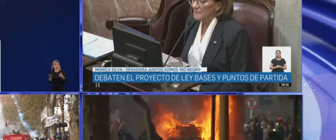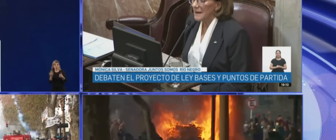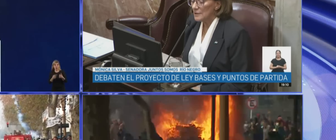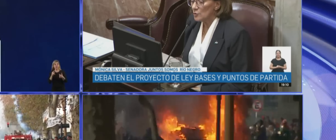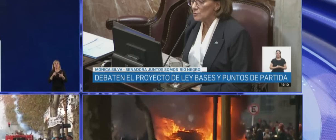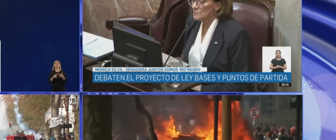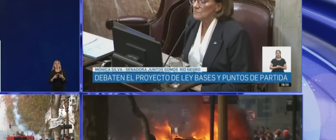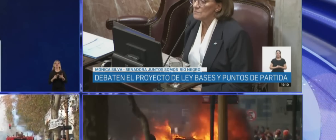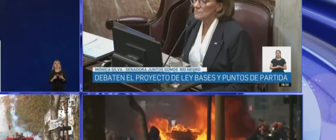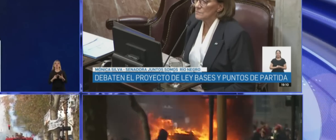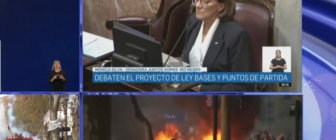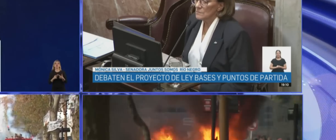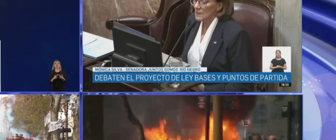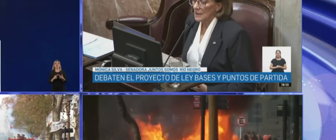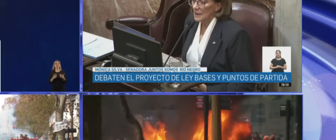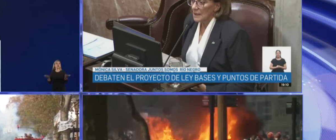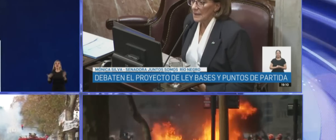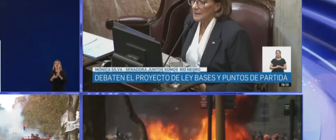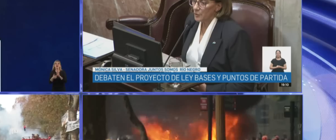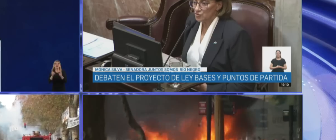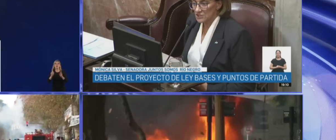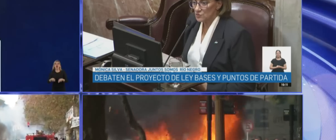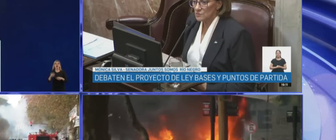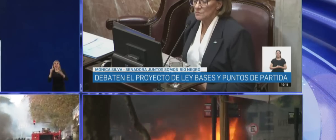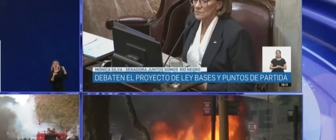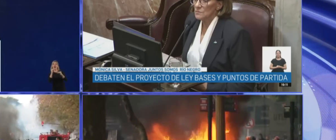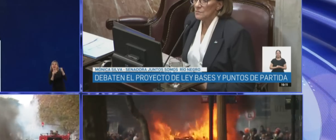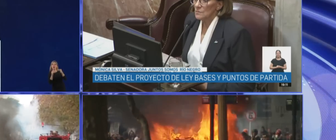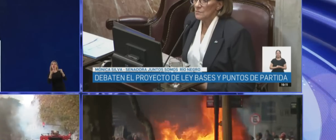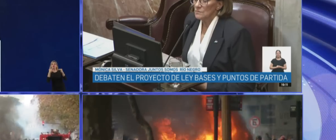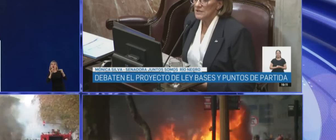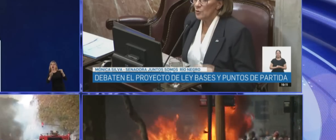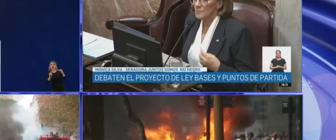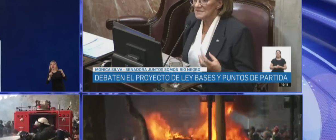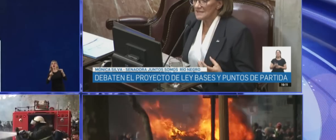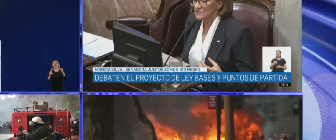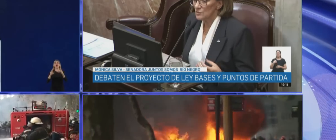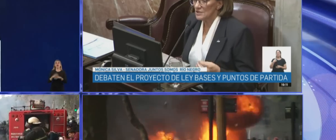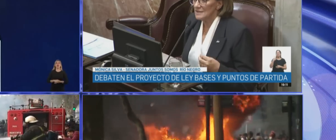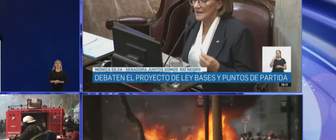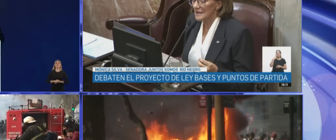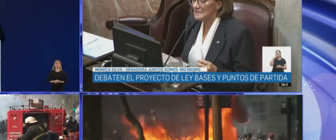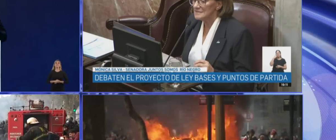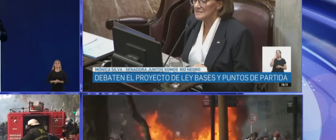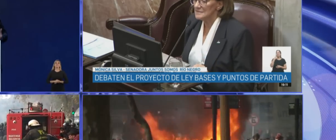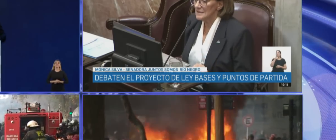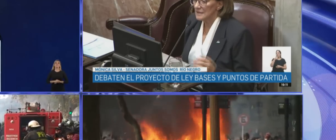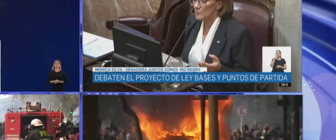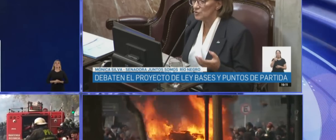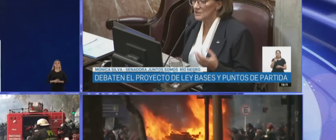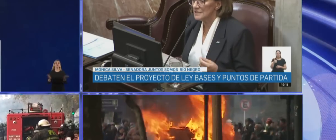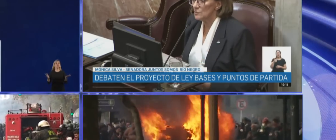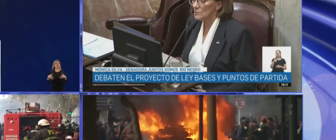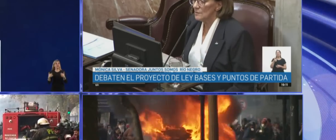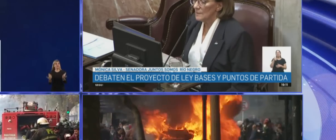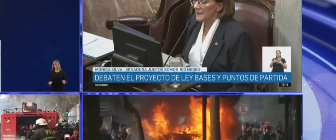producción y cuán lejos estemos del equilibrio del stock de capital per cápita del estado estacionario. En